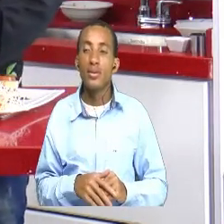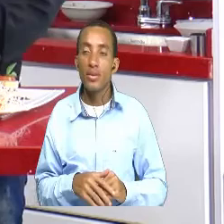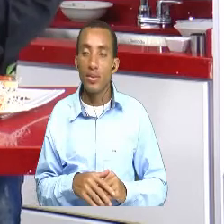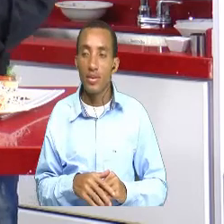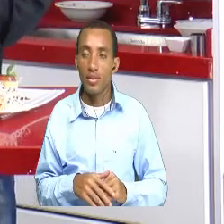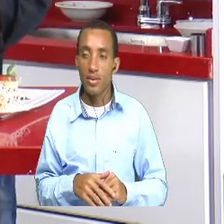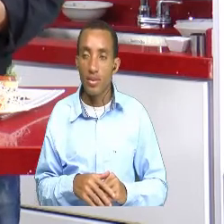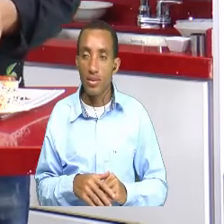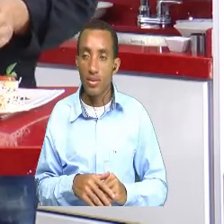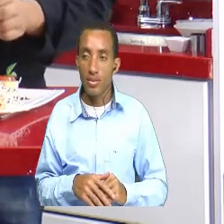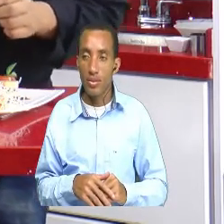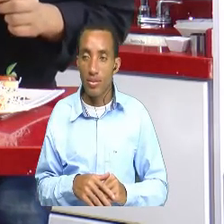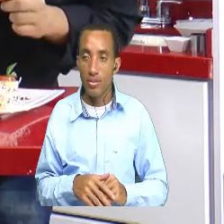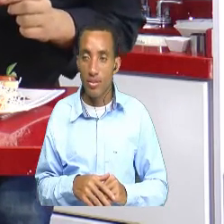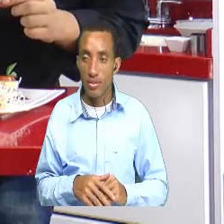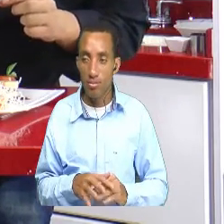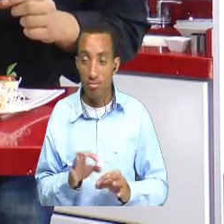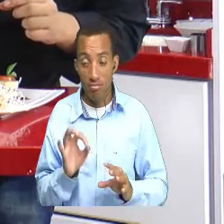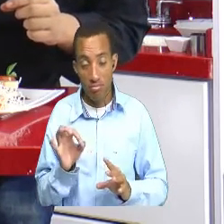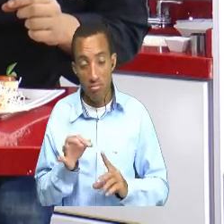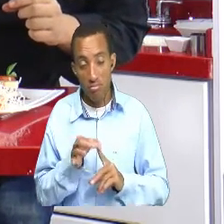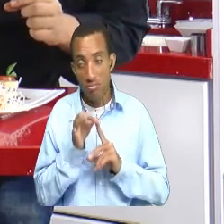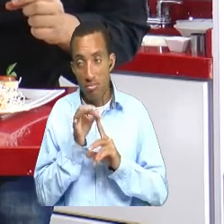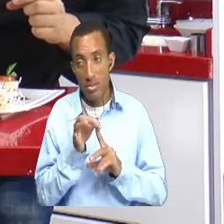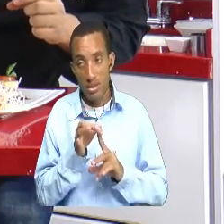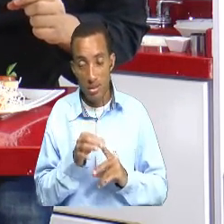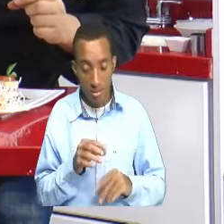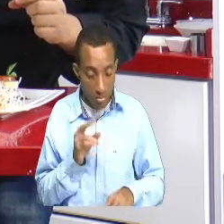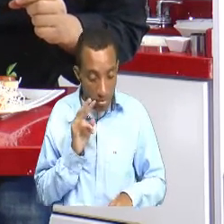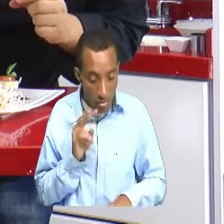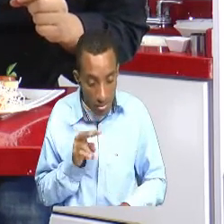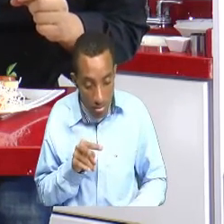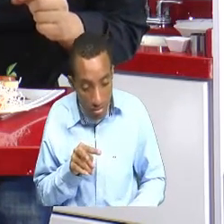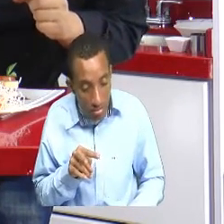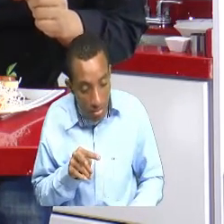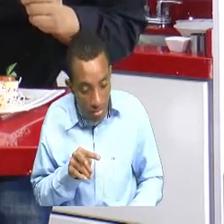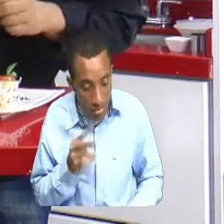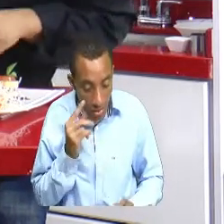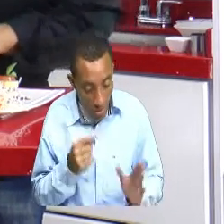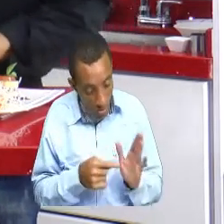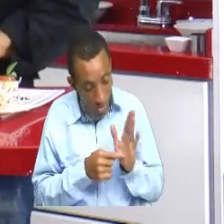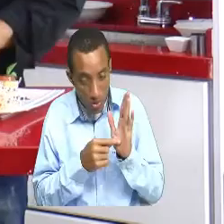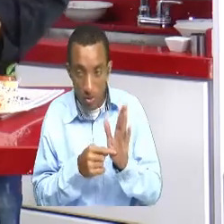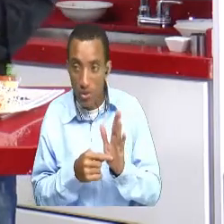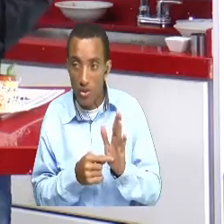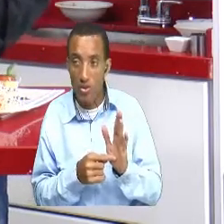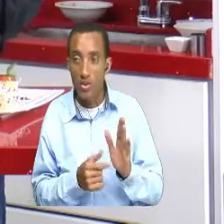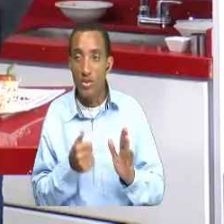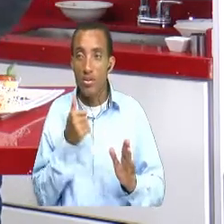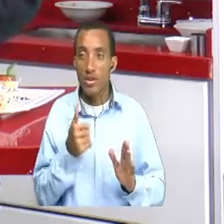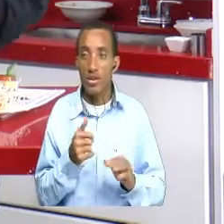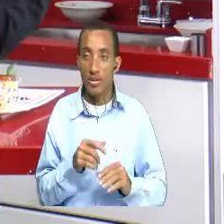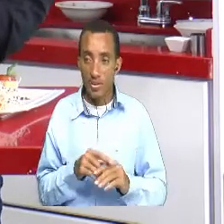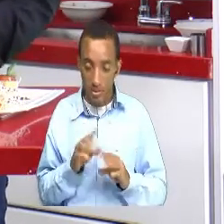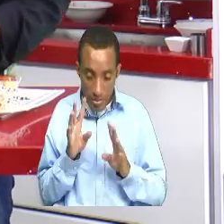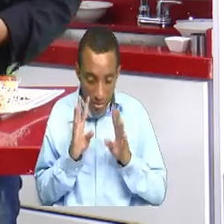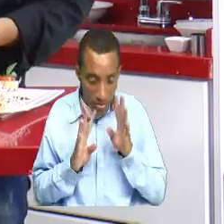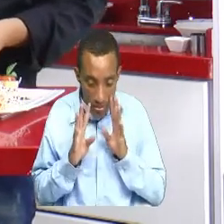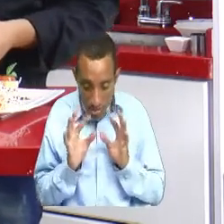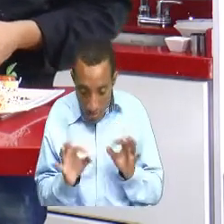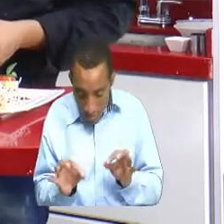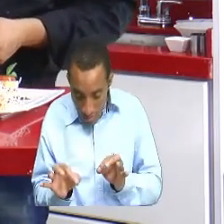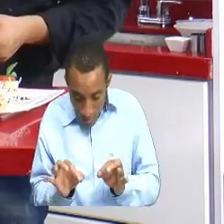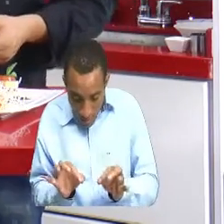bien bien especial porque viene bien presentables jonathan que eres demasiado es detallista para hacer un excelente